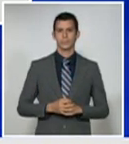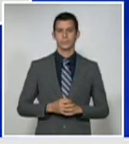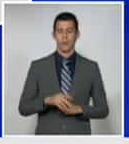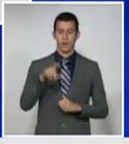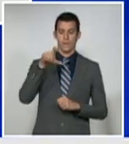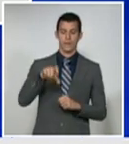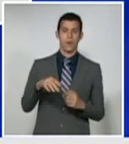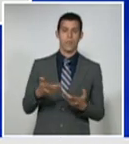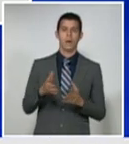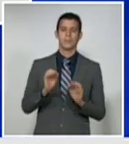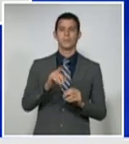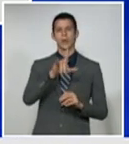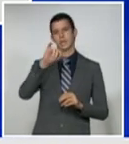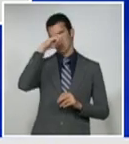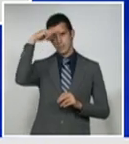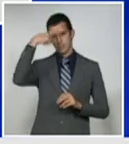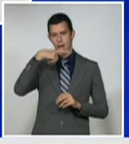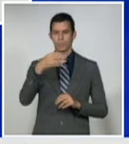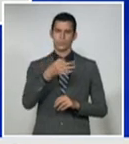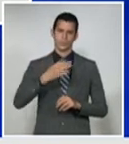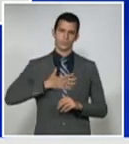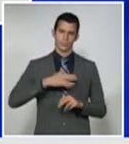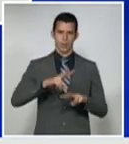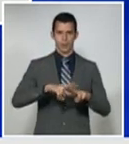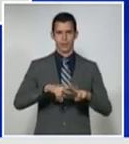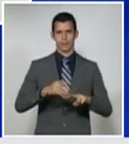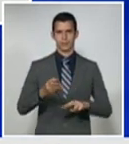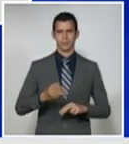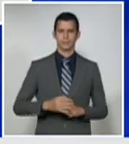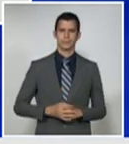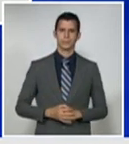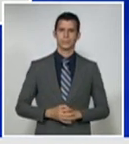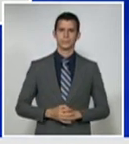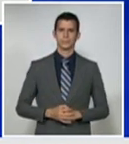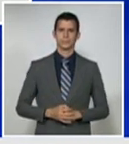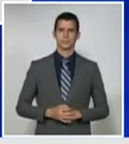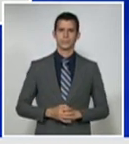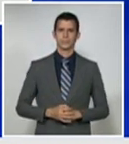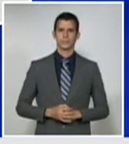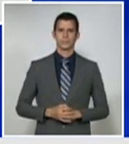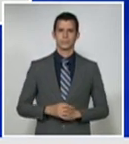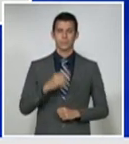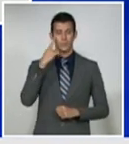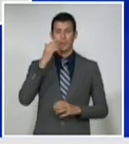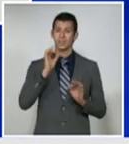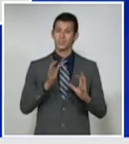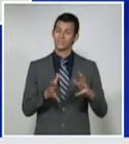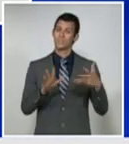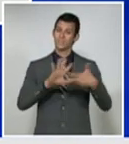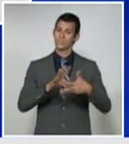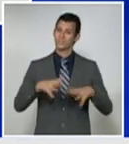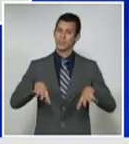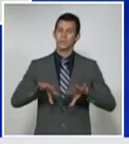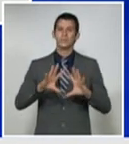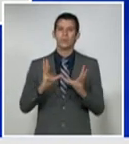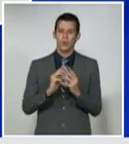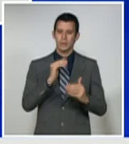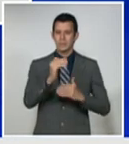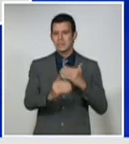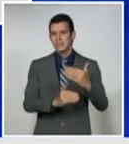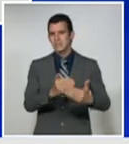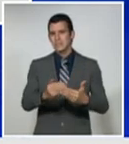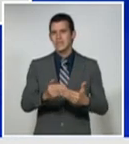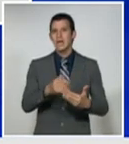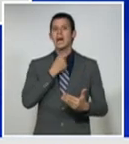Lisa. Esto evidencia realmente la complicación que se ha producido en la provincia